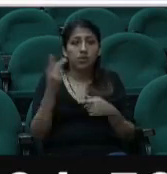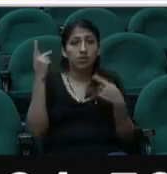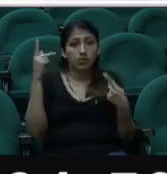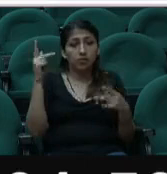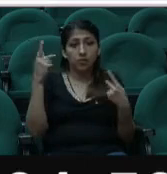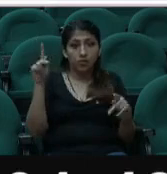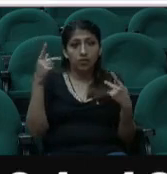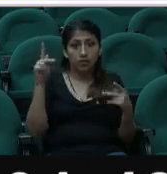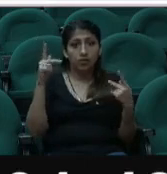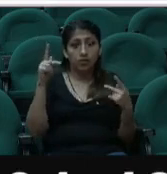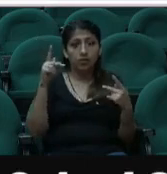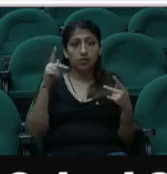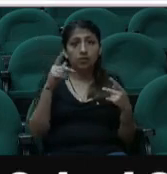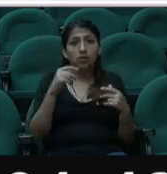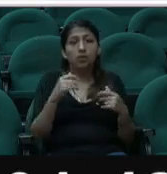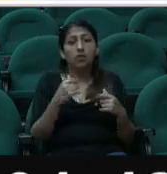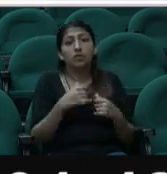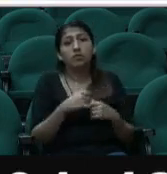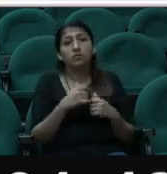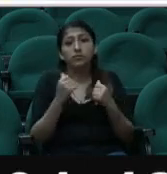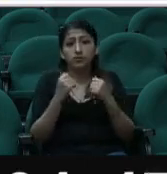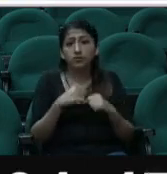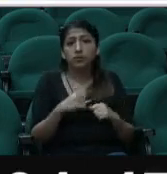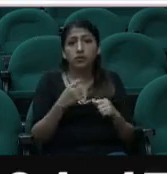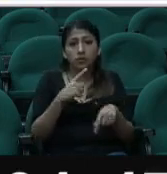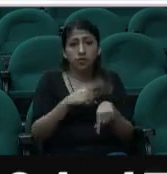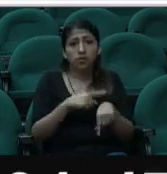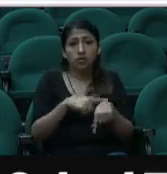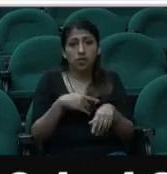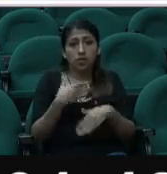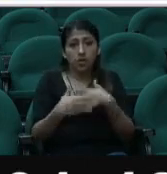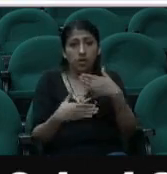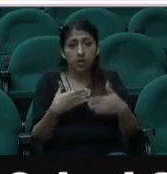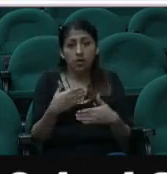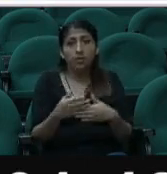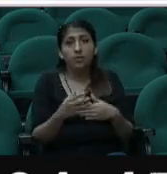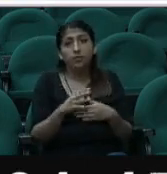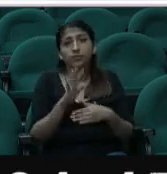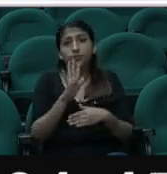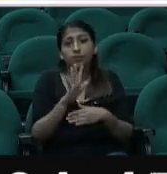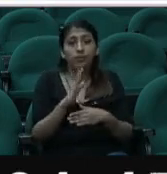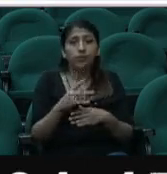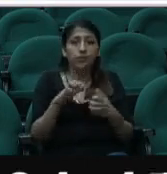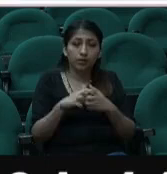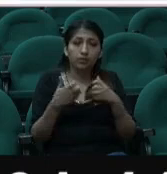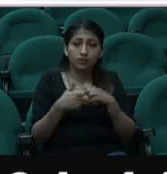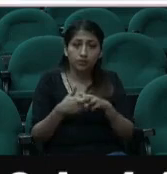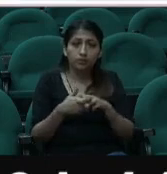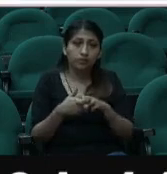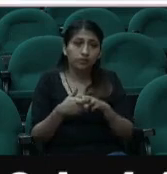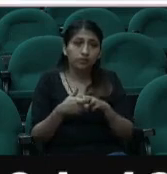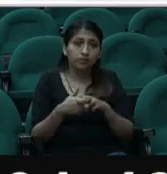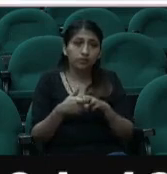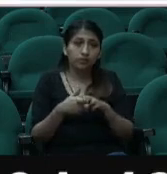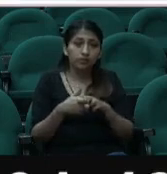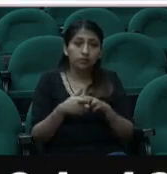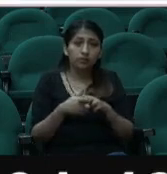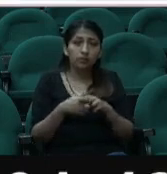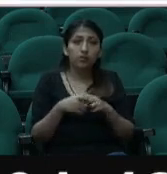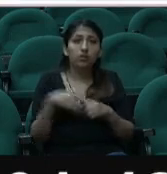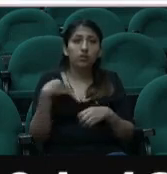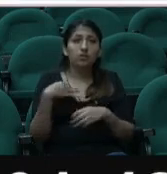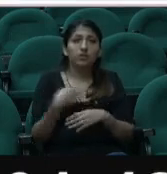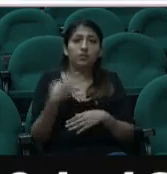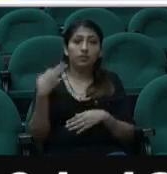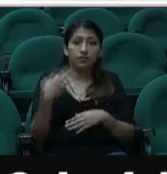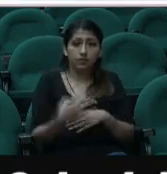política lamentablemente el recurrir del tiempo nos ha llevado a esta circunstancia pero considero